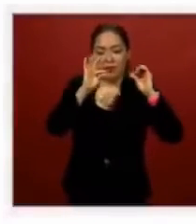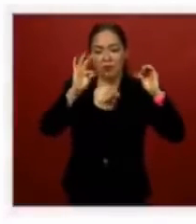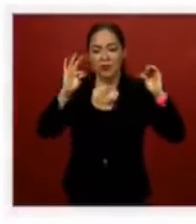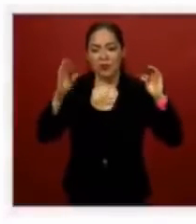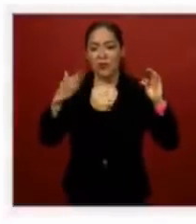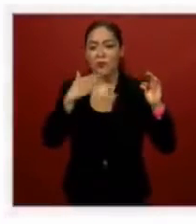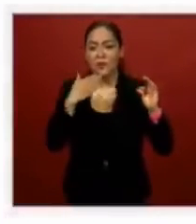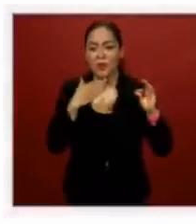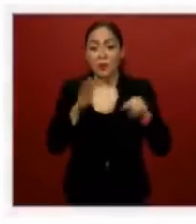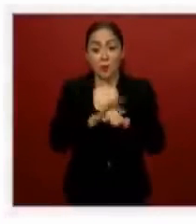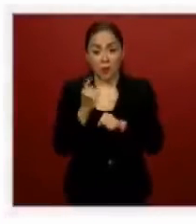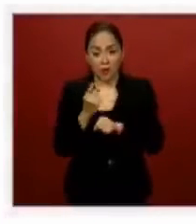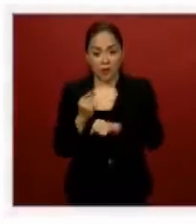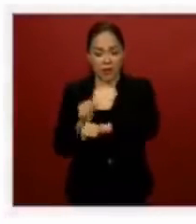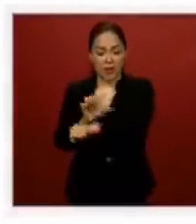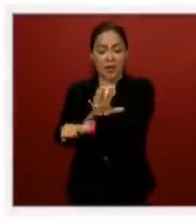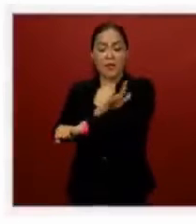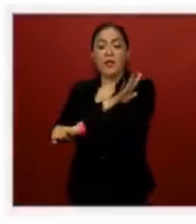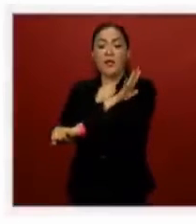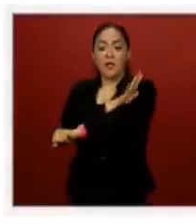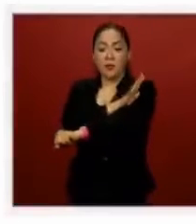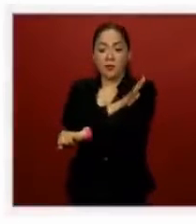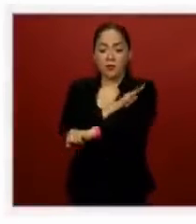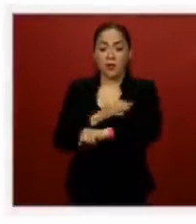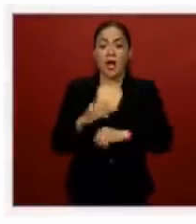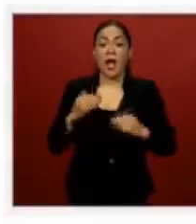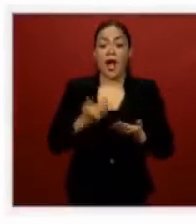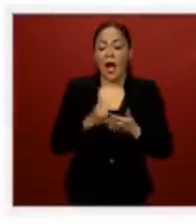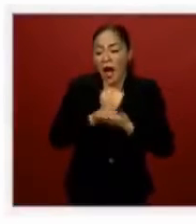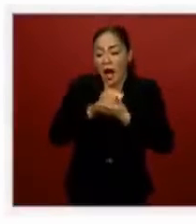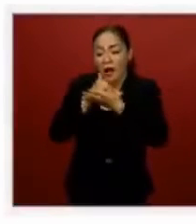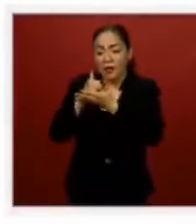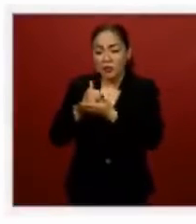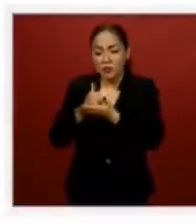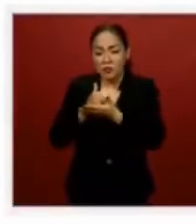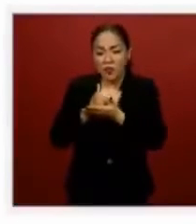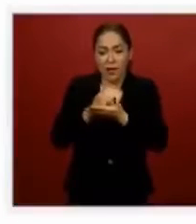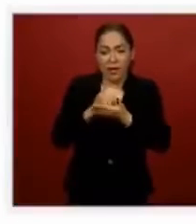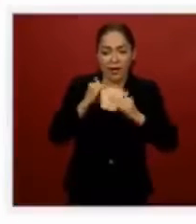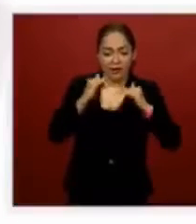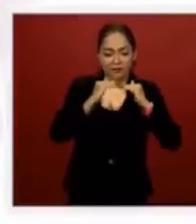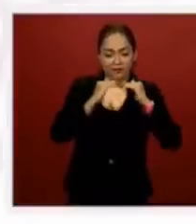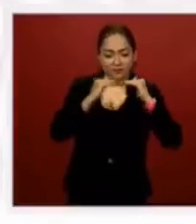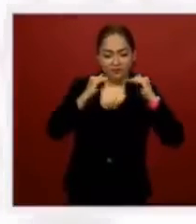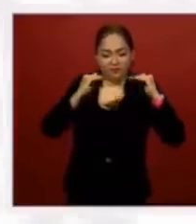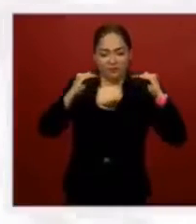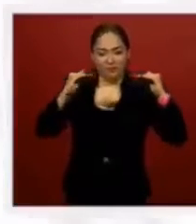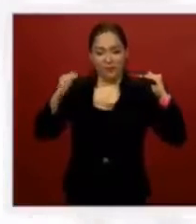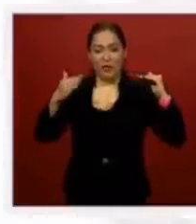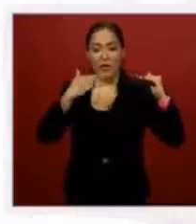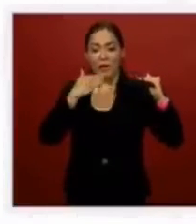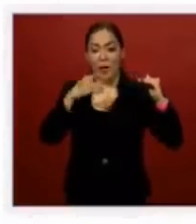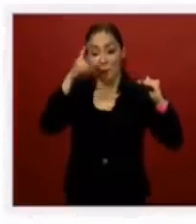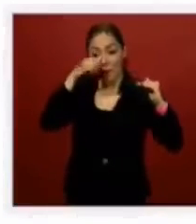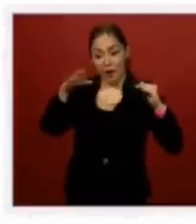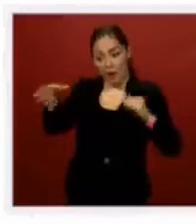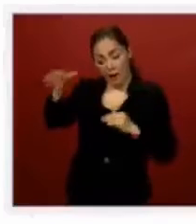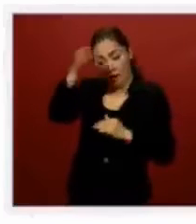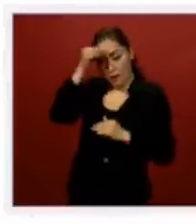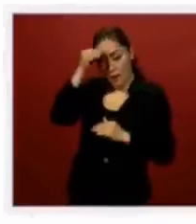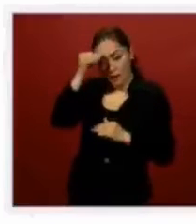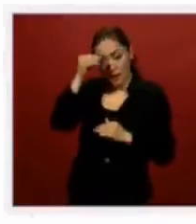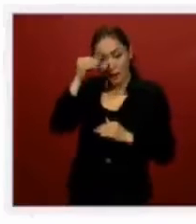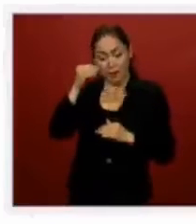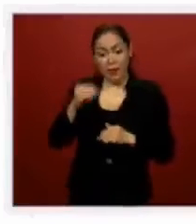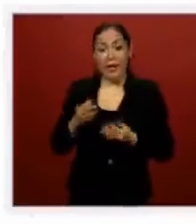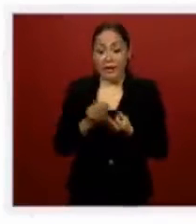La parte emocional modula y equilibra el aprendizaje. Entonces, tan sencillo como decir, si no